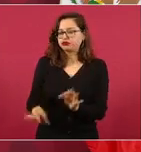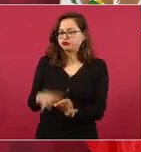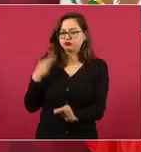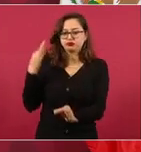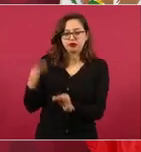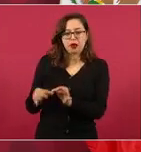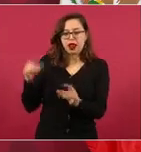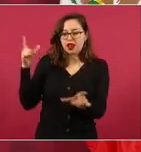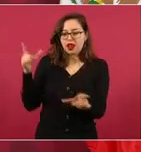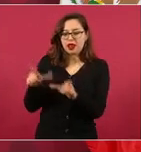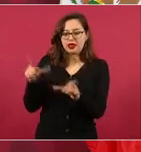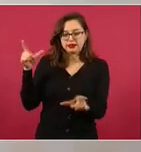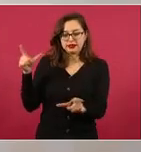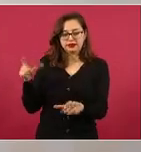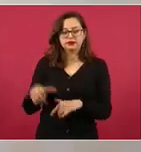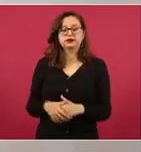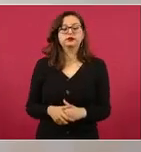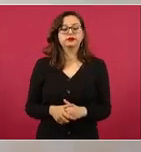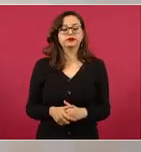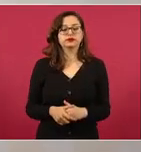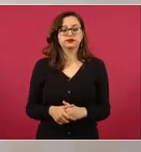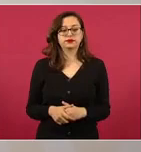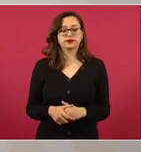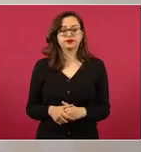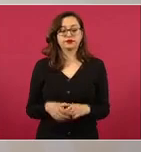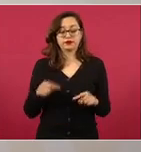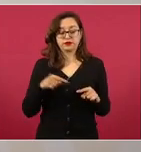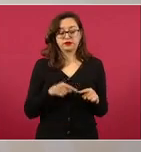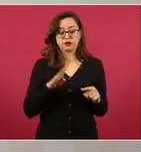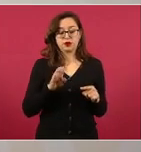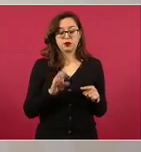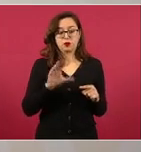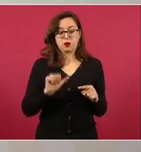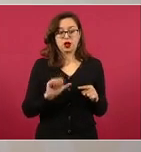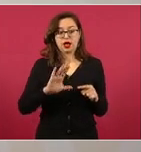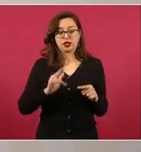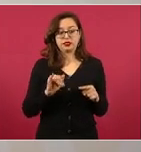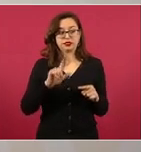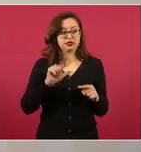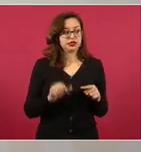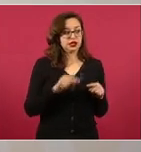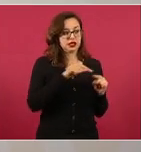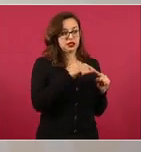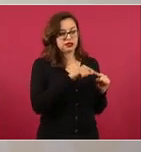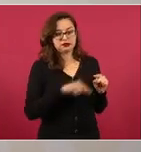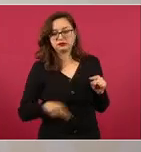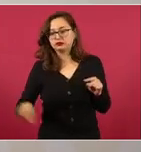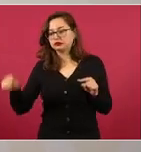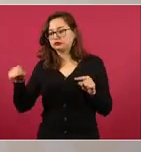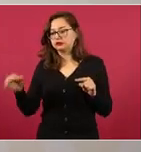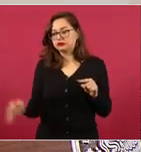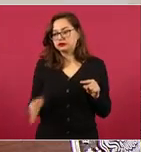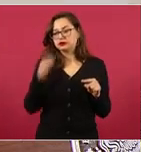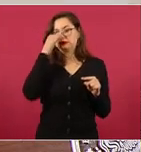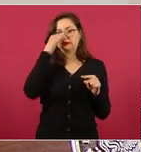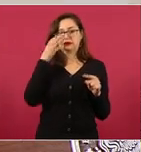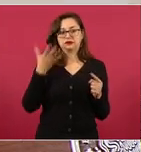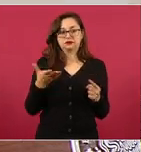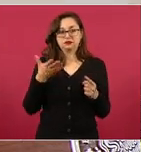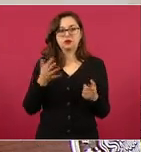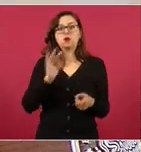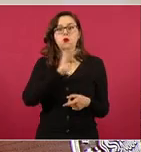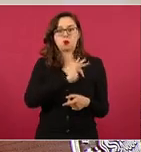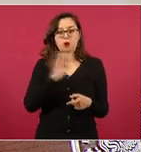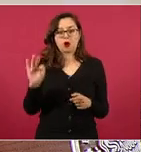de Boca de Chila es la Isla Cleofas, se va a poder ir en un